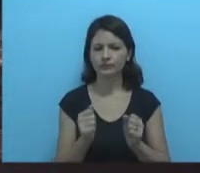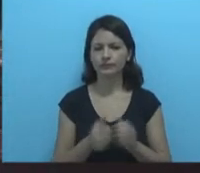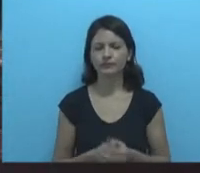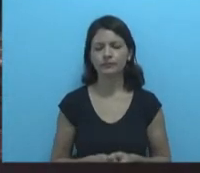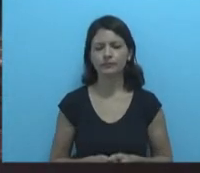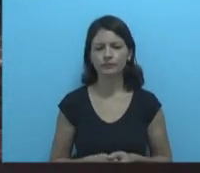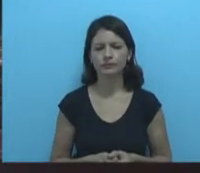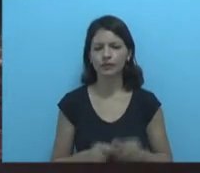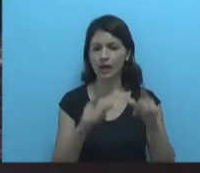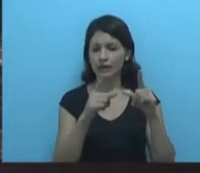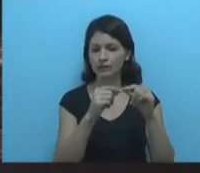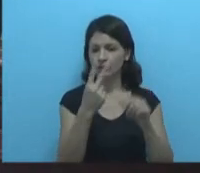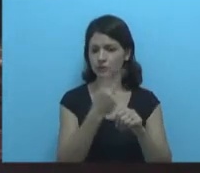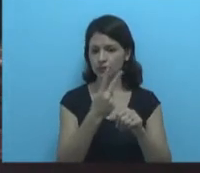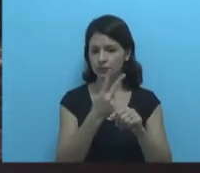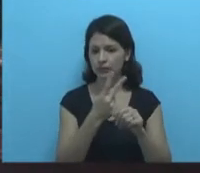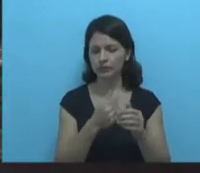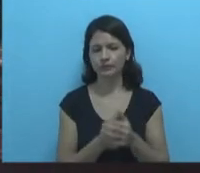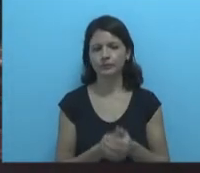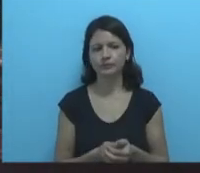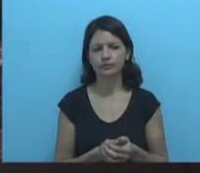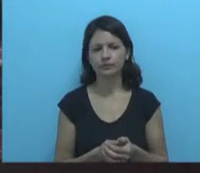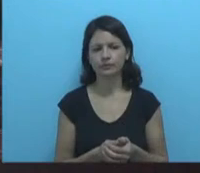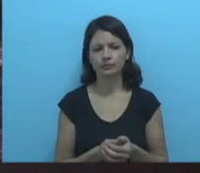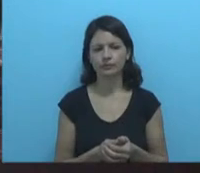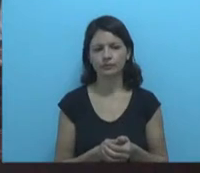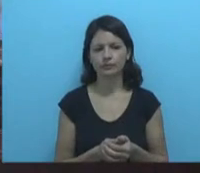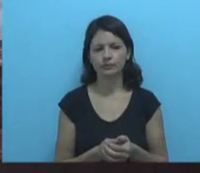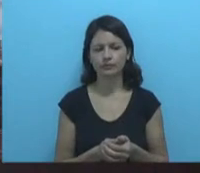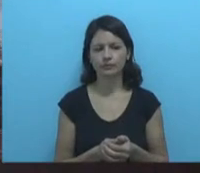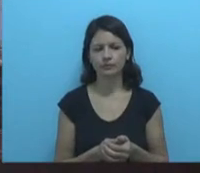Aprobado. Artículo segundo.